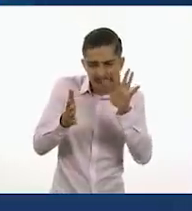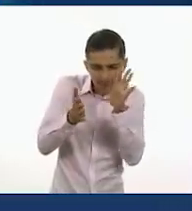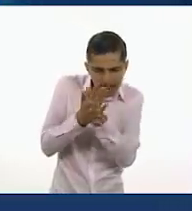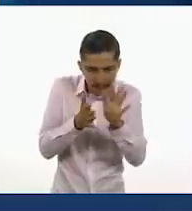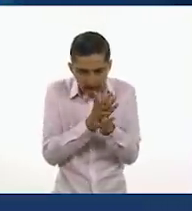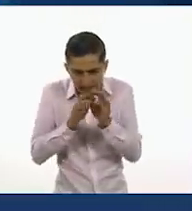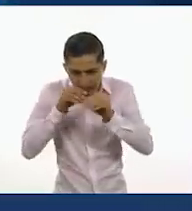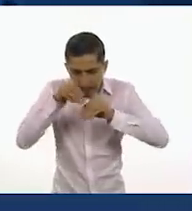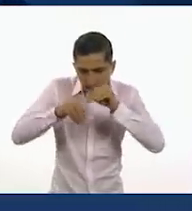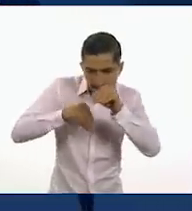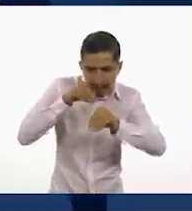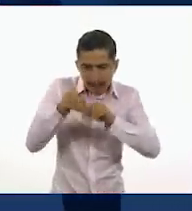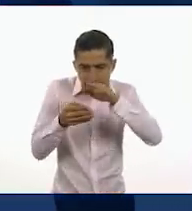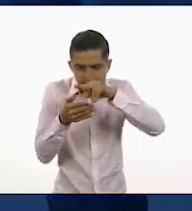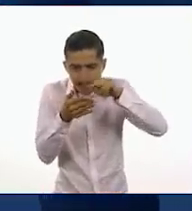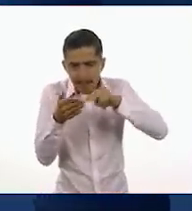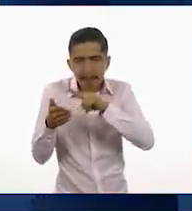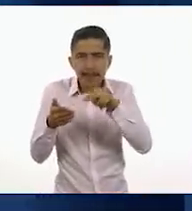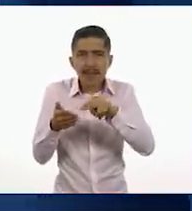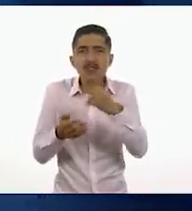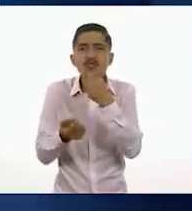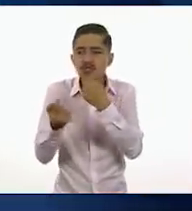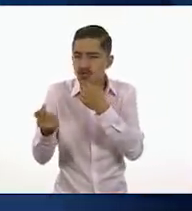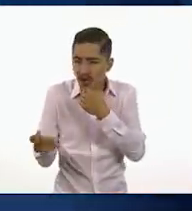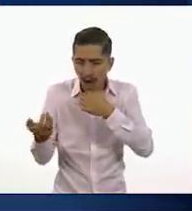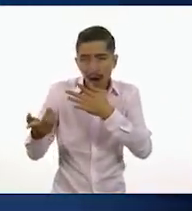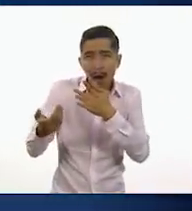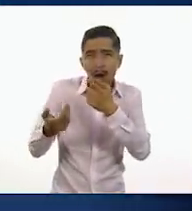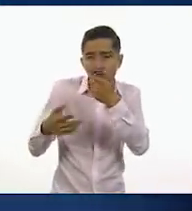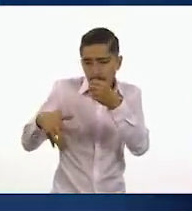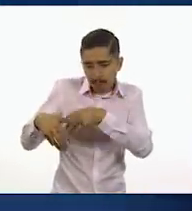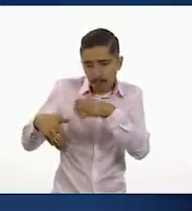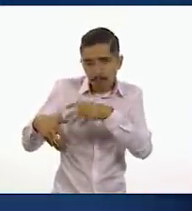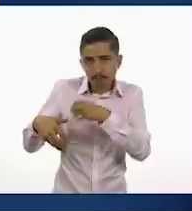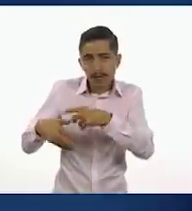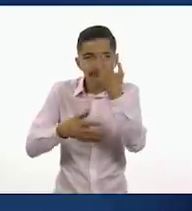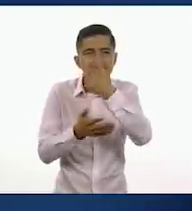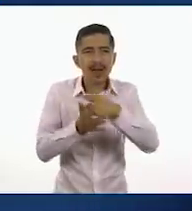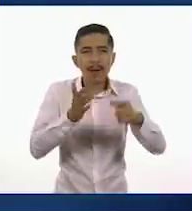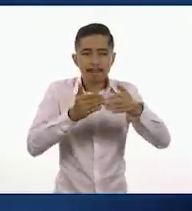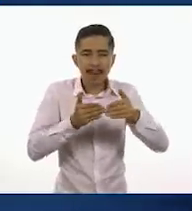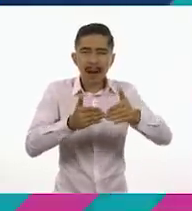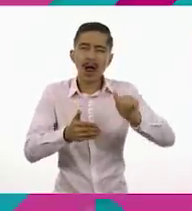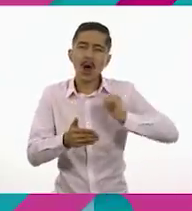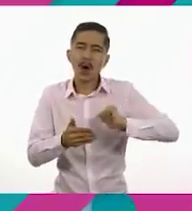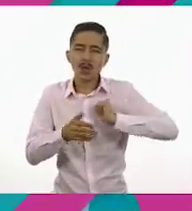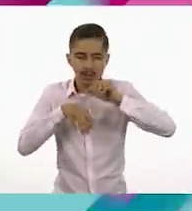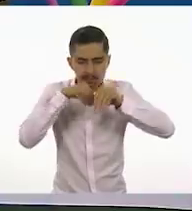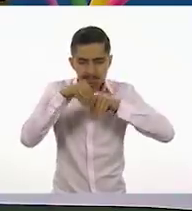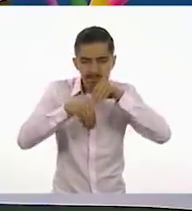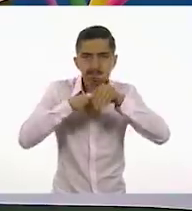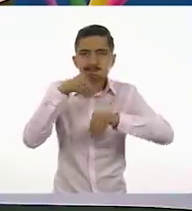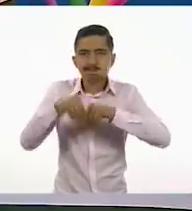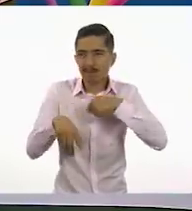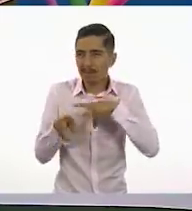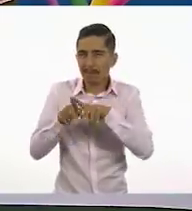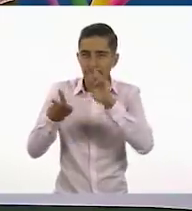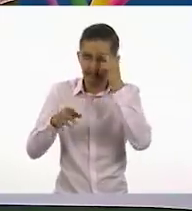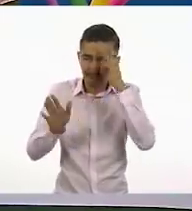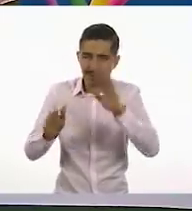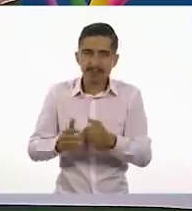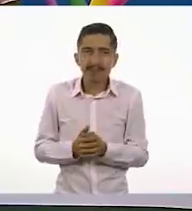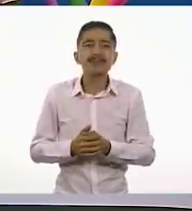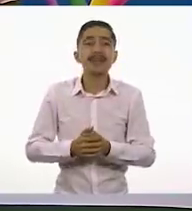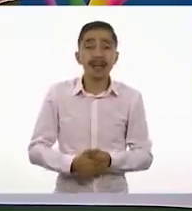pinta. Y desde niña juntaba lo que podía de sus ahorros para comprar barquitos antiguos y armarlos. Sí, me han contado que